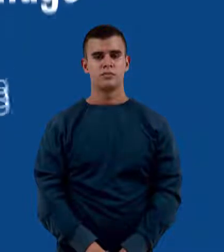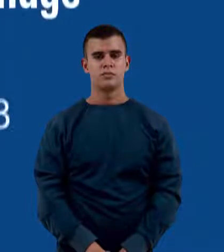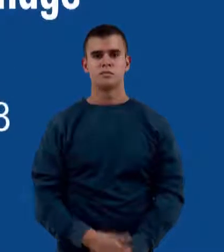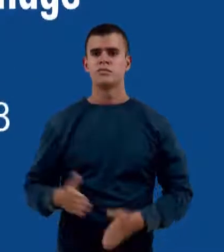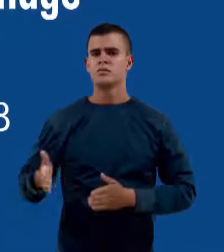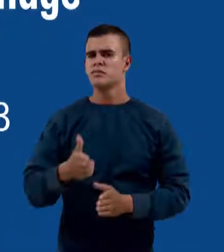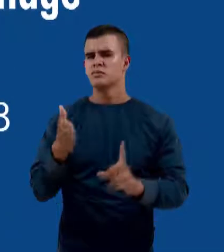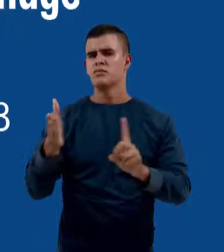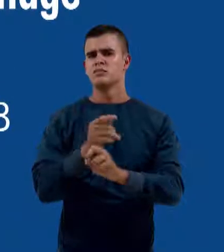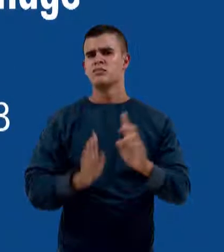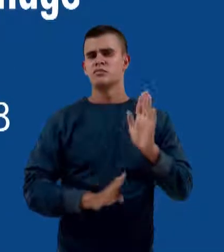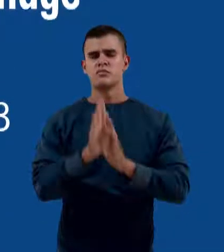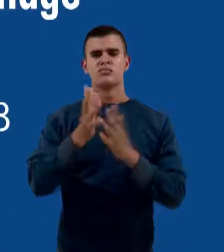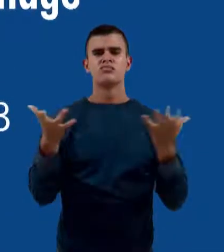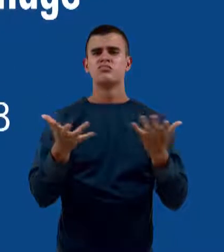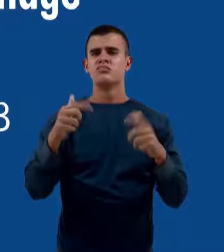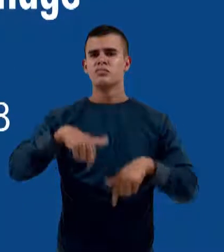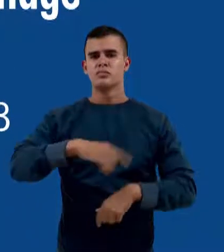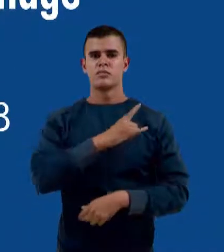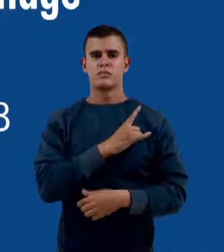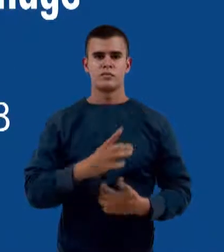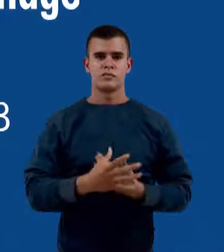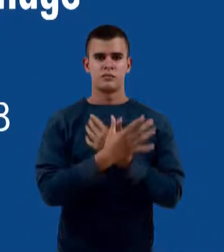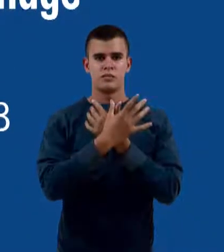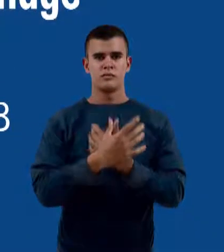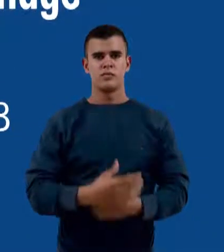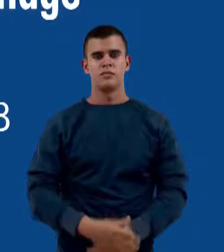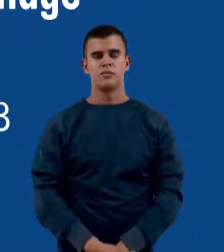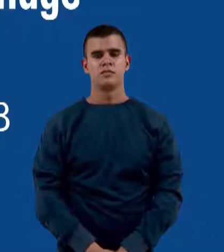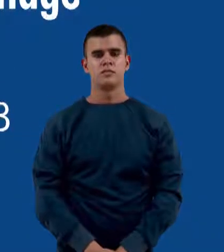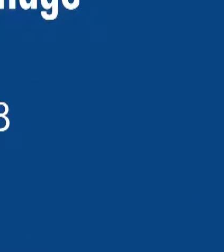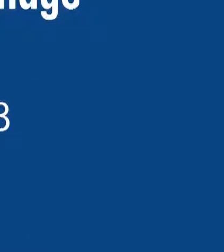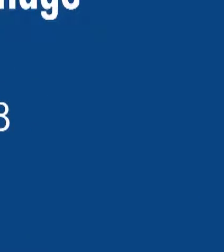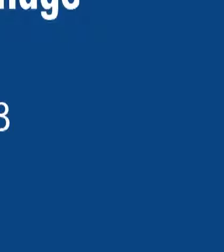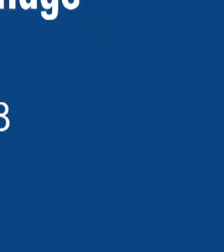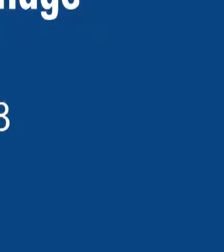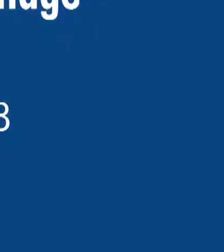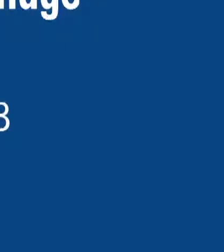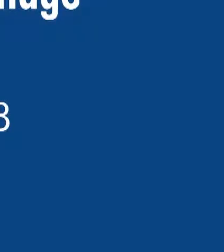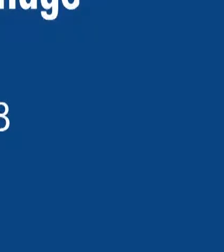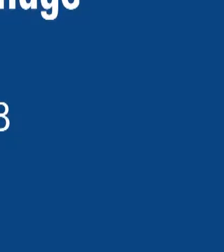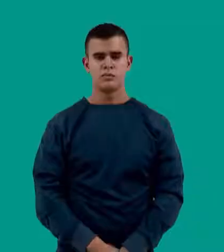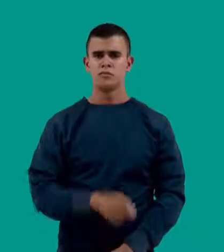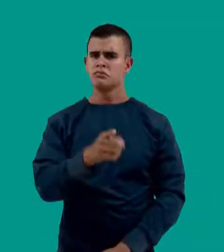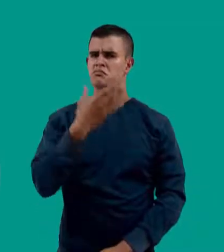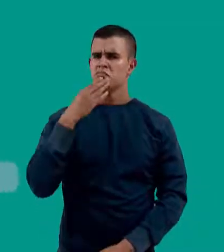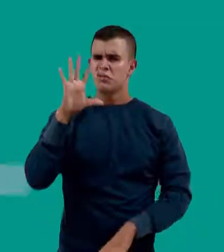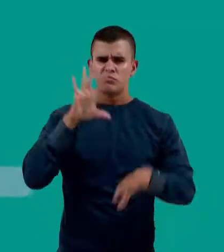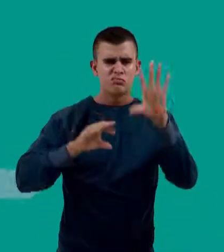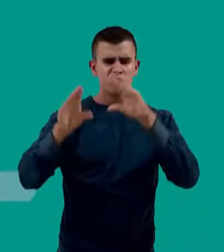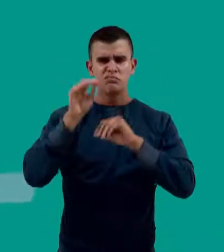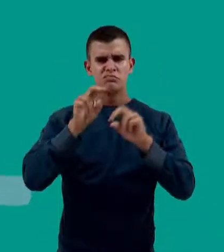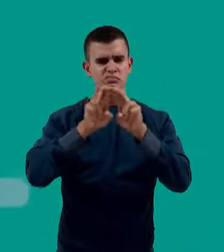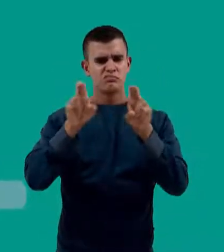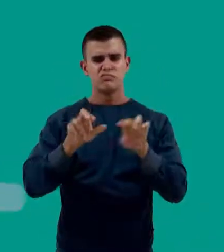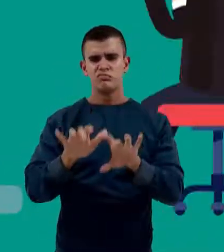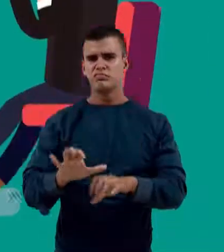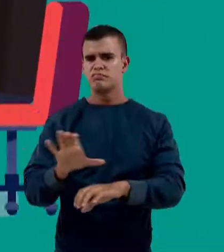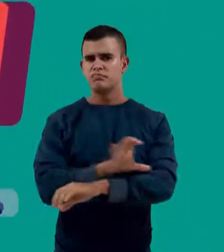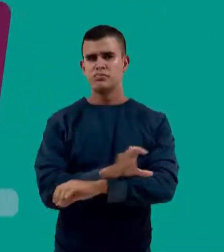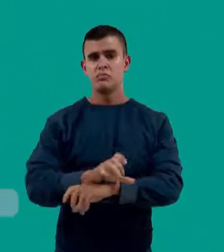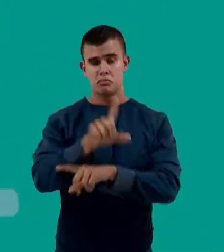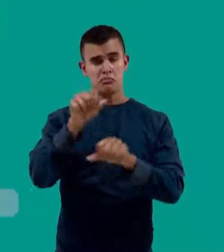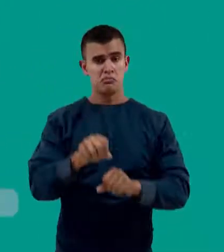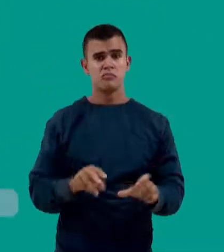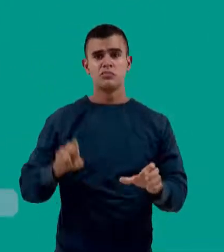posgradosusc.edu.co. La ruta más corta al éxito está en Posgrado de la Santiago, institución sujeta a inspección y vigilancia por el Ministerio de Educación Nacional. Sea más competitivo en el campo de las